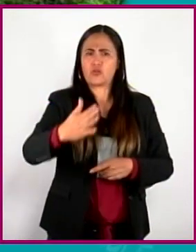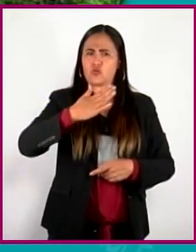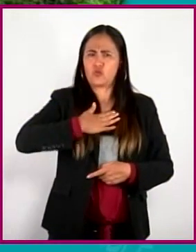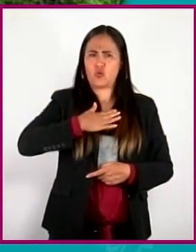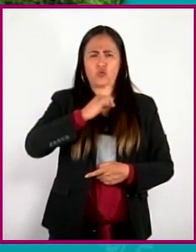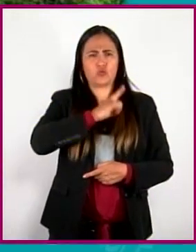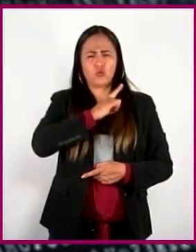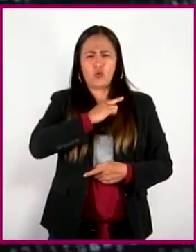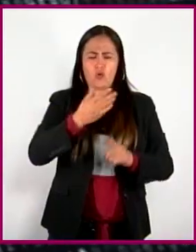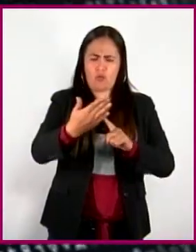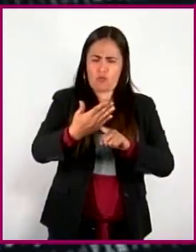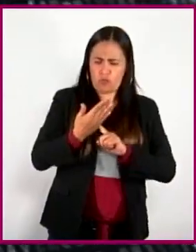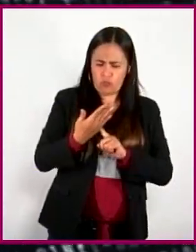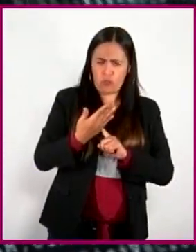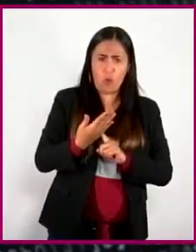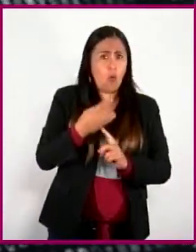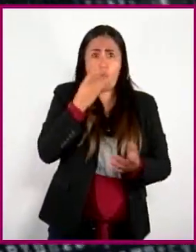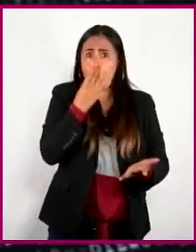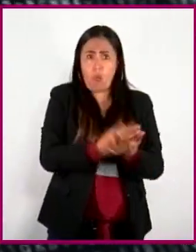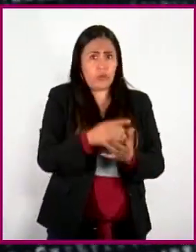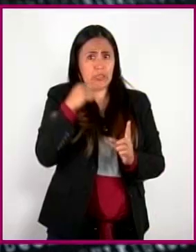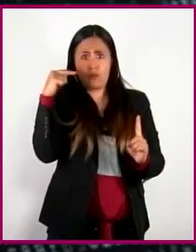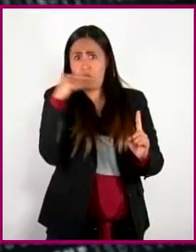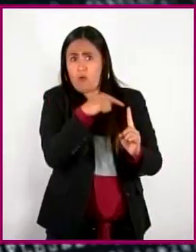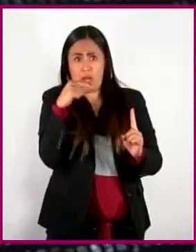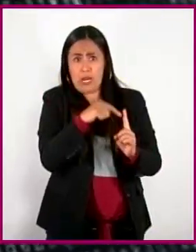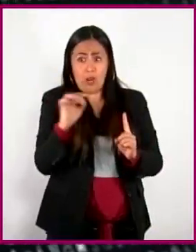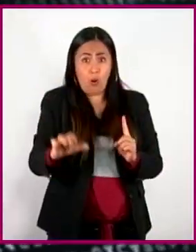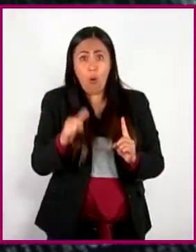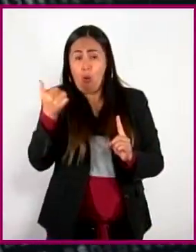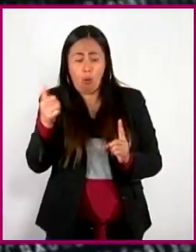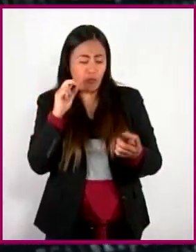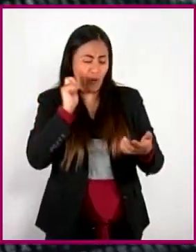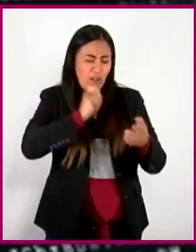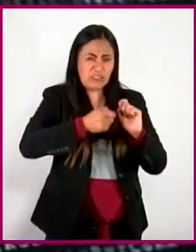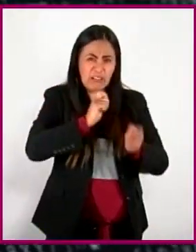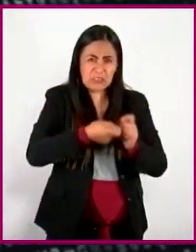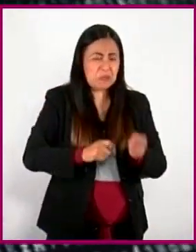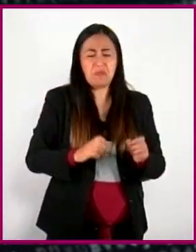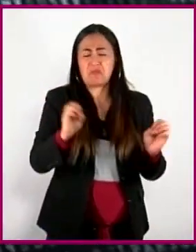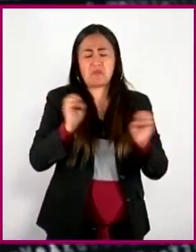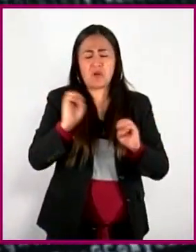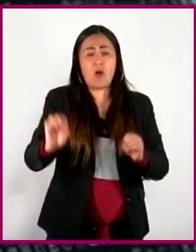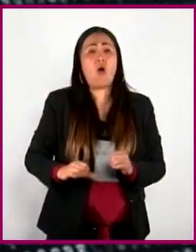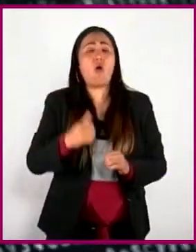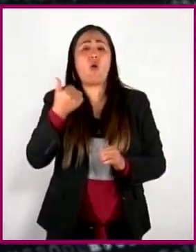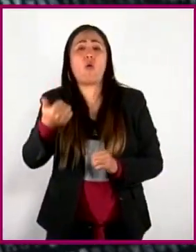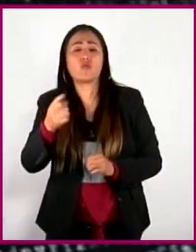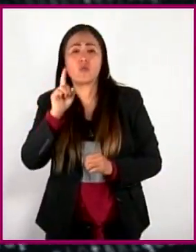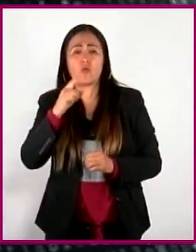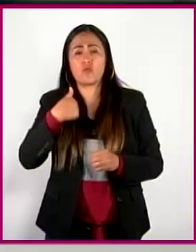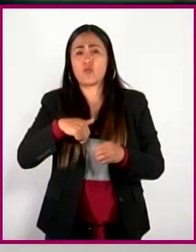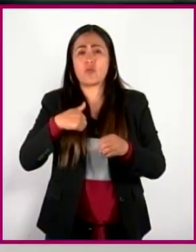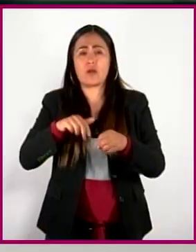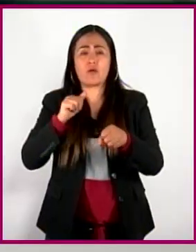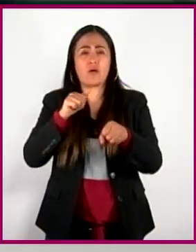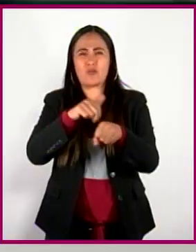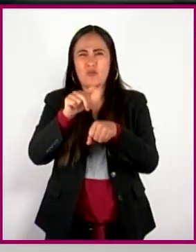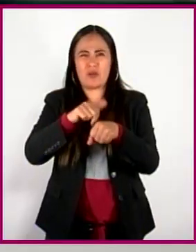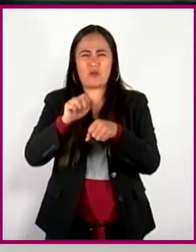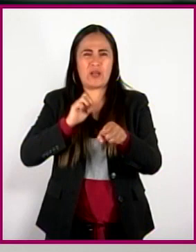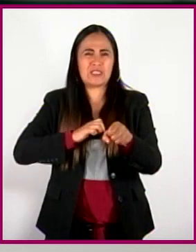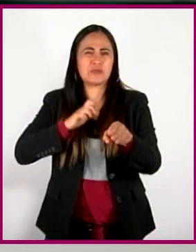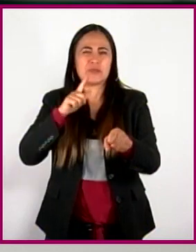descifrar, pero nadie más que él puede. Y otra clave que solo él conoce y que le sirve justamente para descifrar